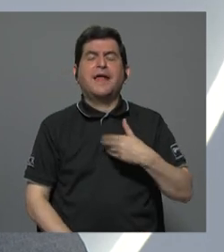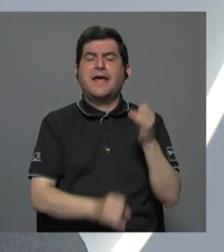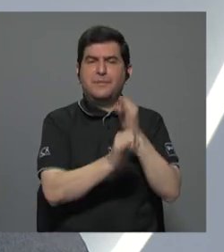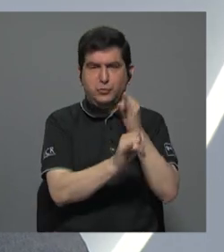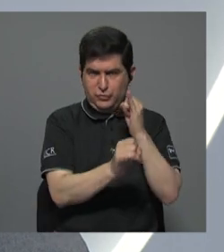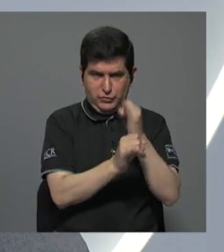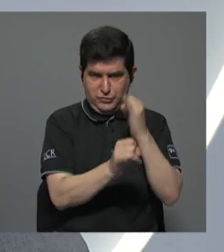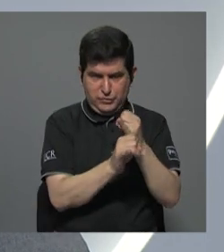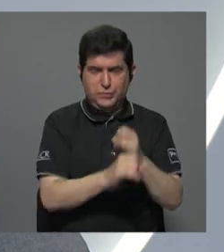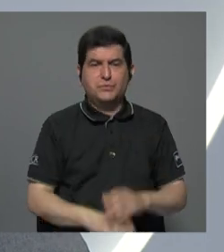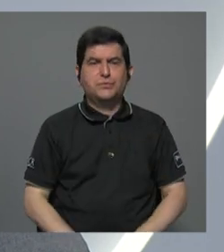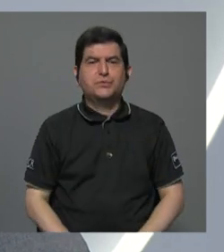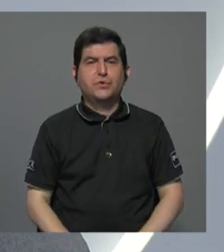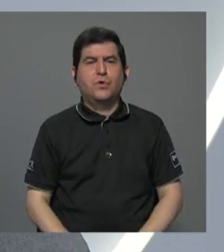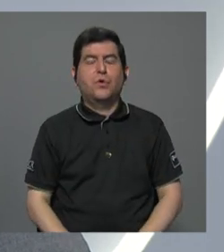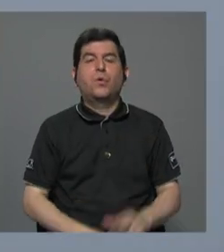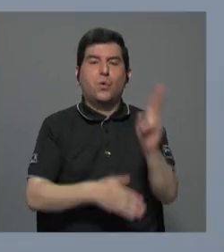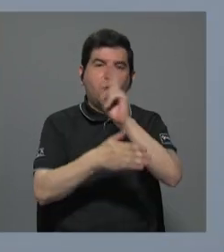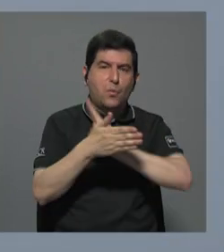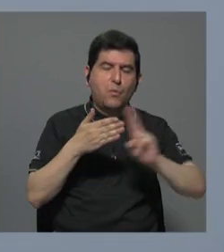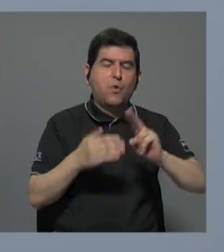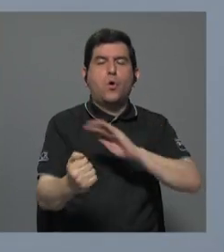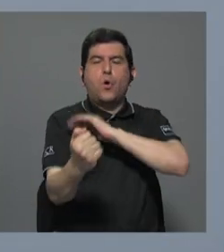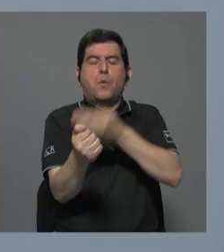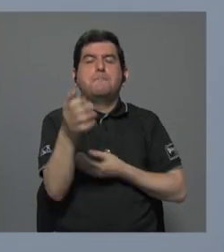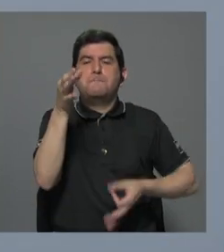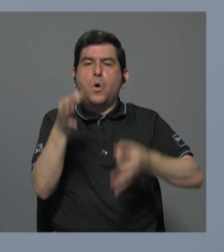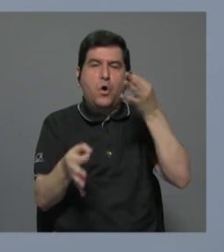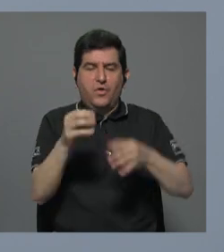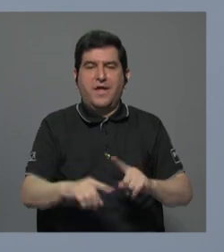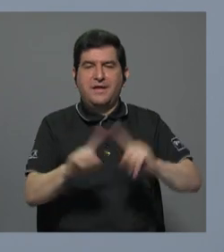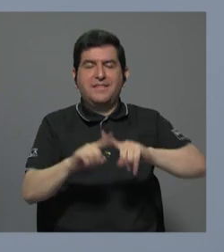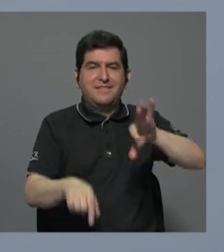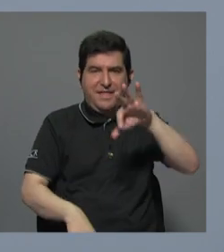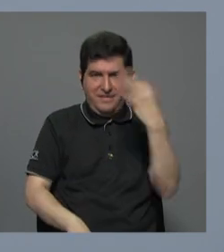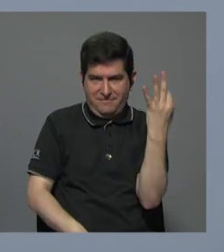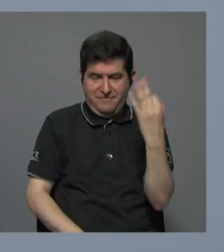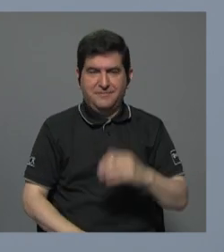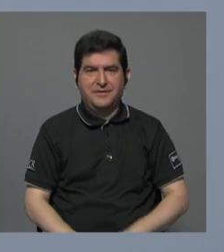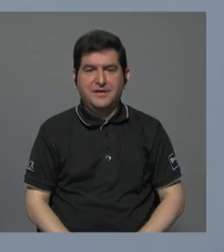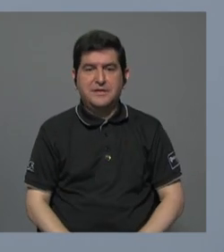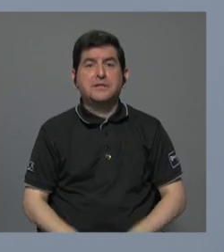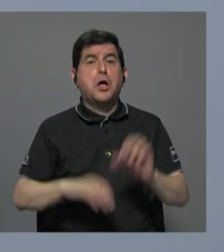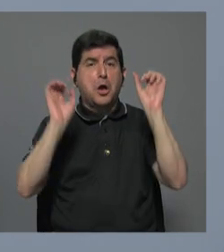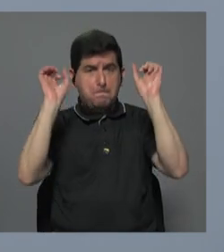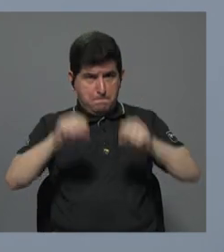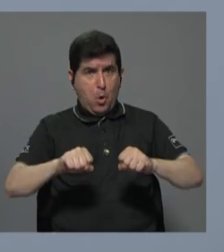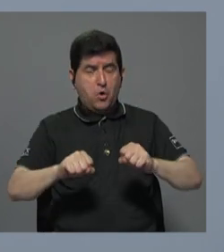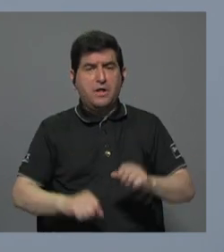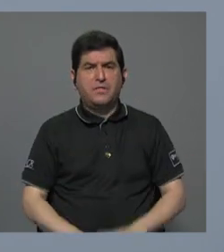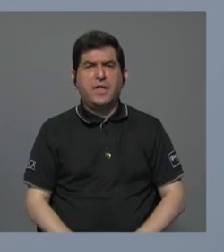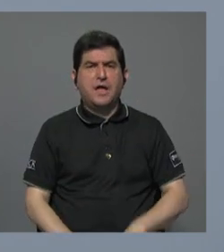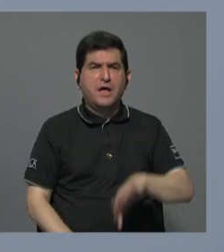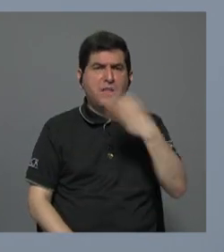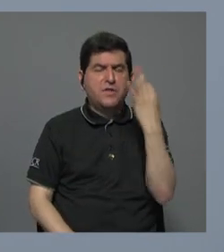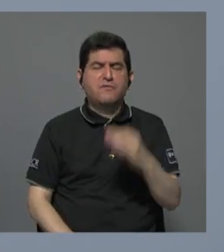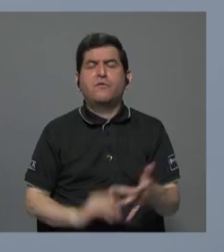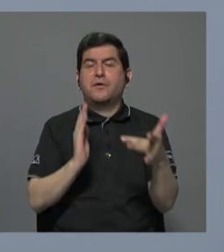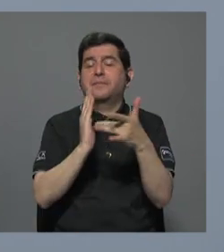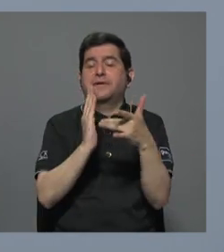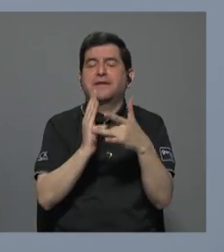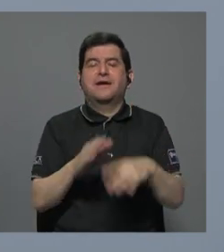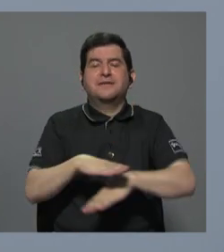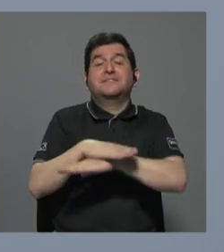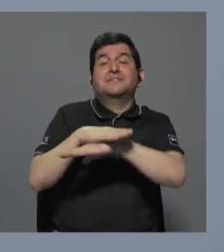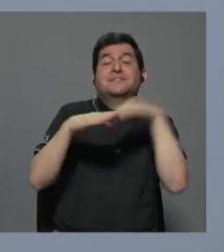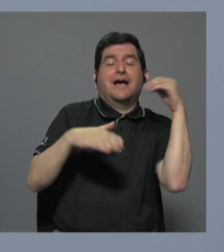como lo que tienen que ver con las universidades del poder judicial que de una u otra forma lograron de una de manera táctica salirse